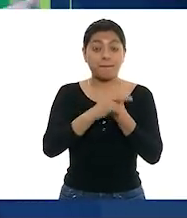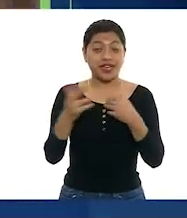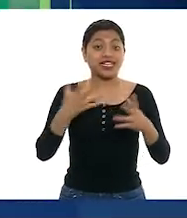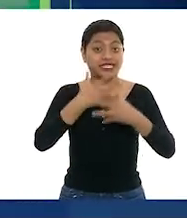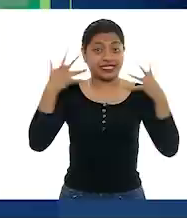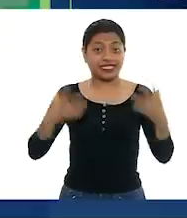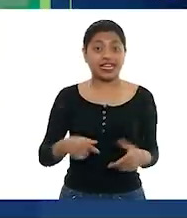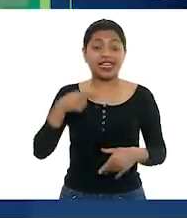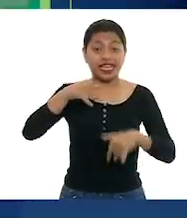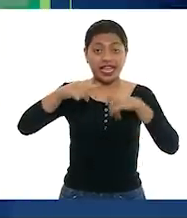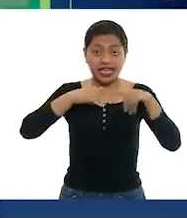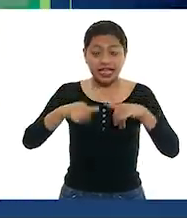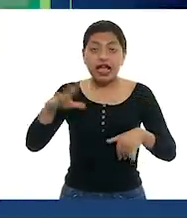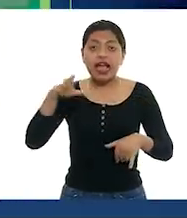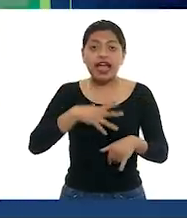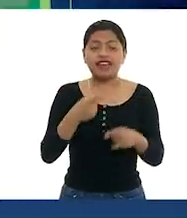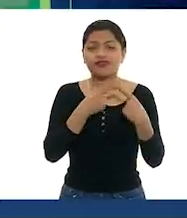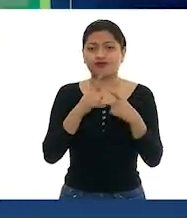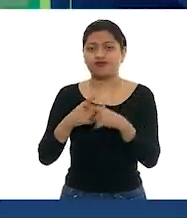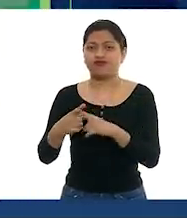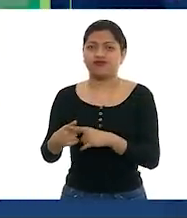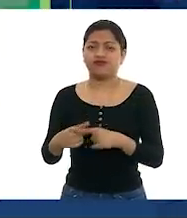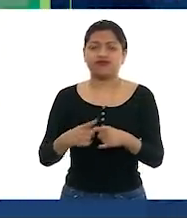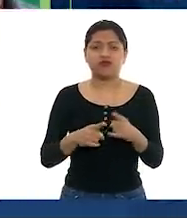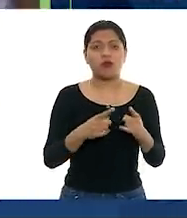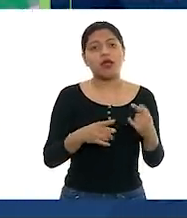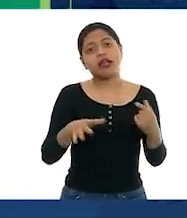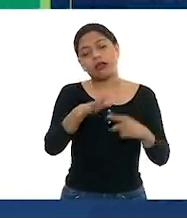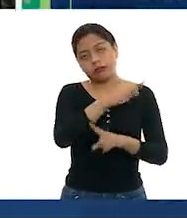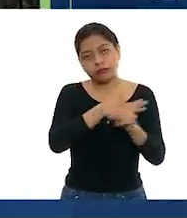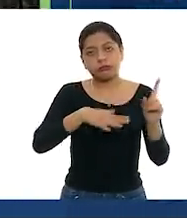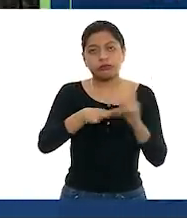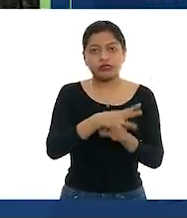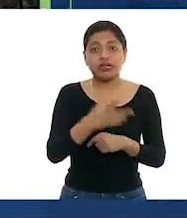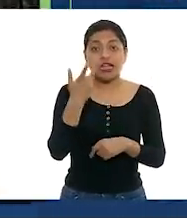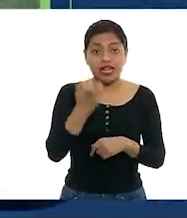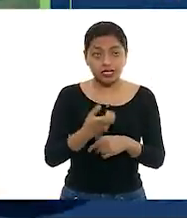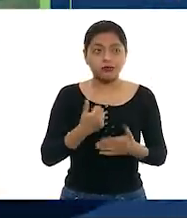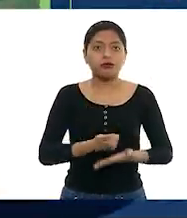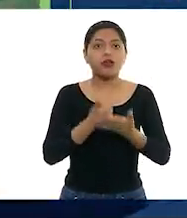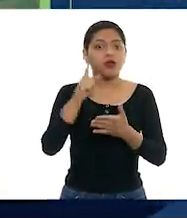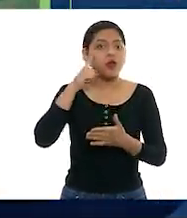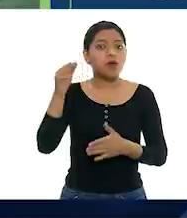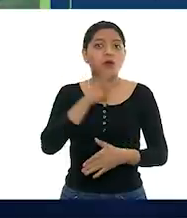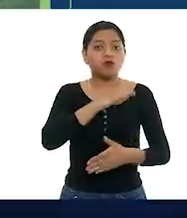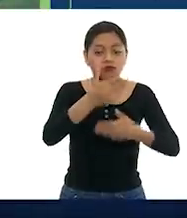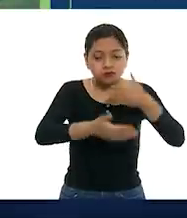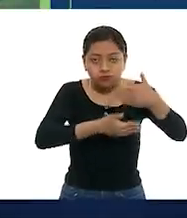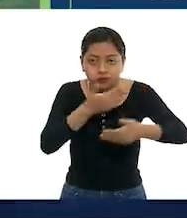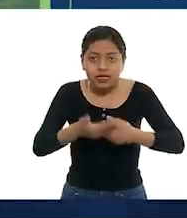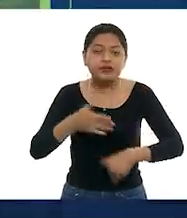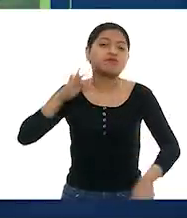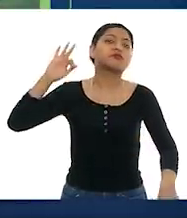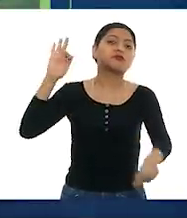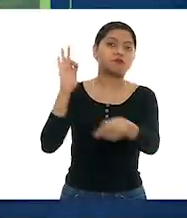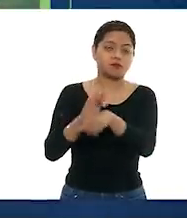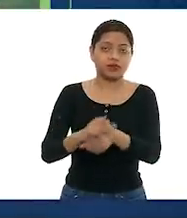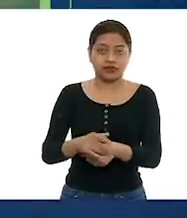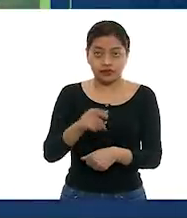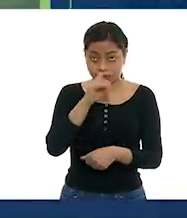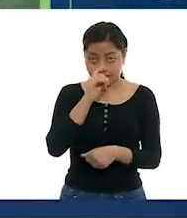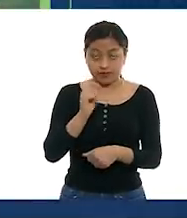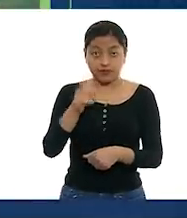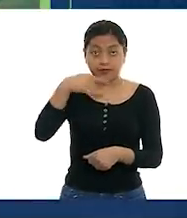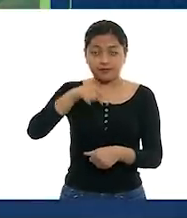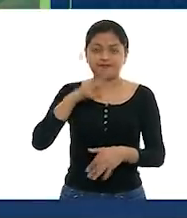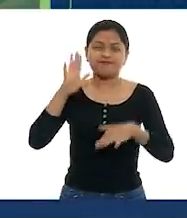Y en su territorio se encuentran una gran diversidad de ecosistemas distintos. que nos proporcionan una serie de beneficios que en ocasiones no